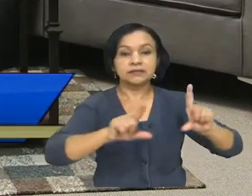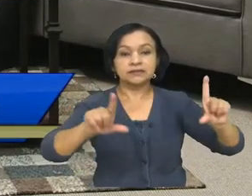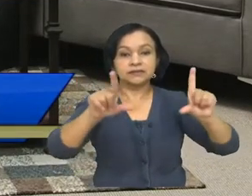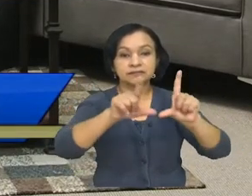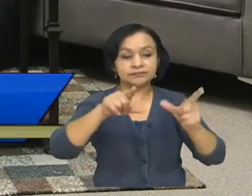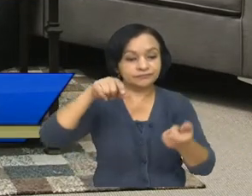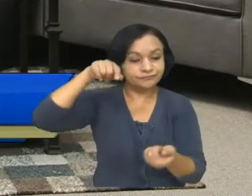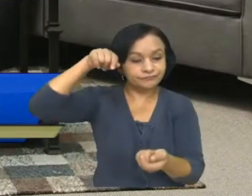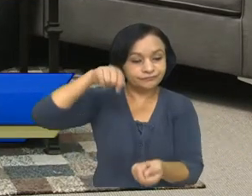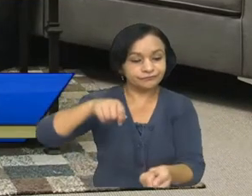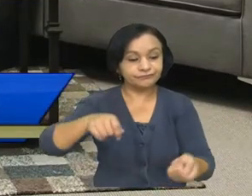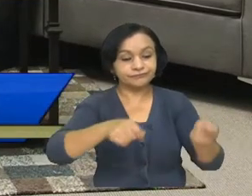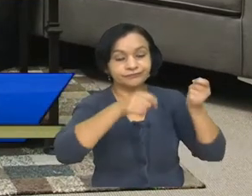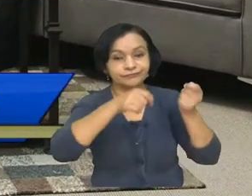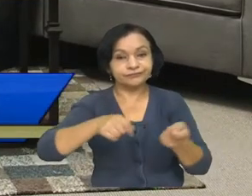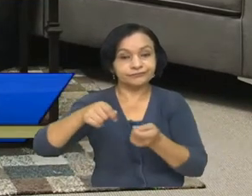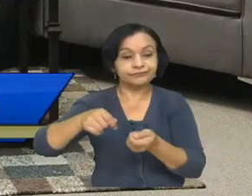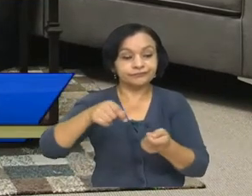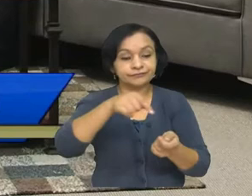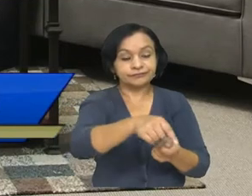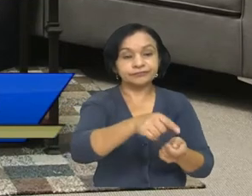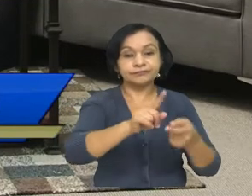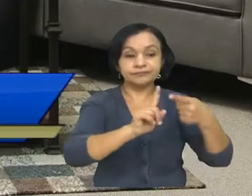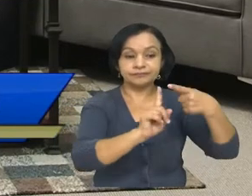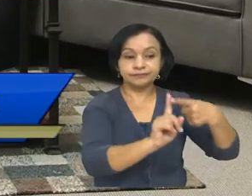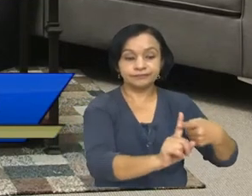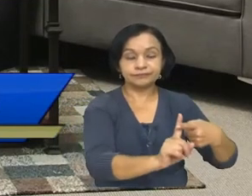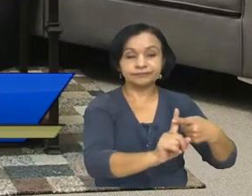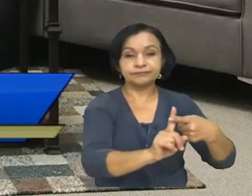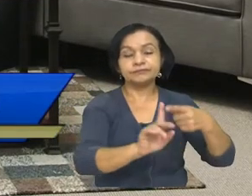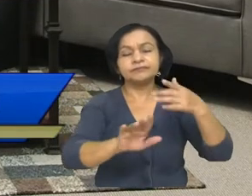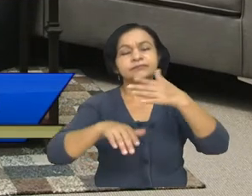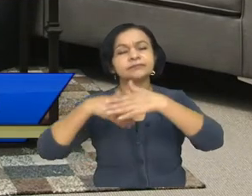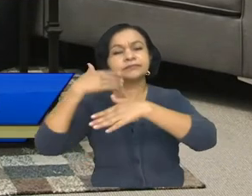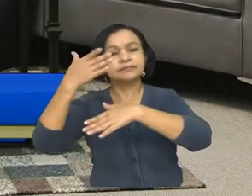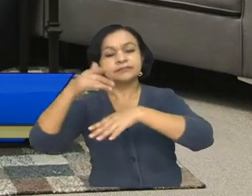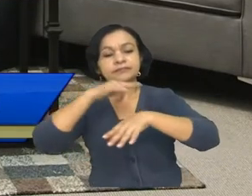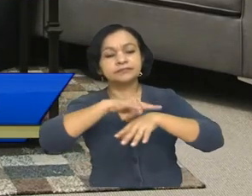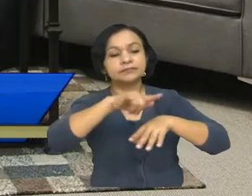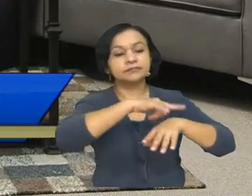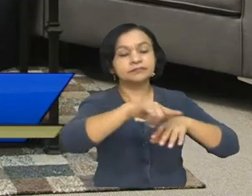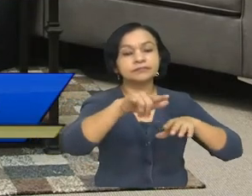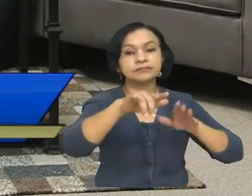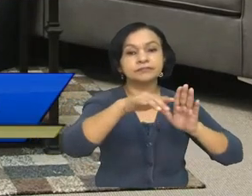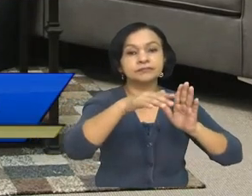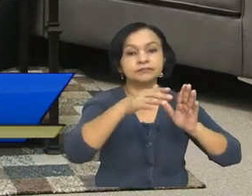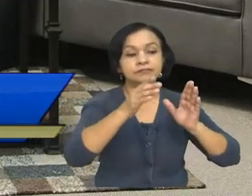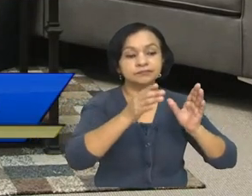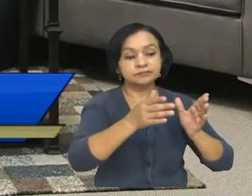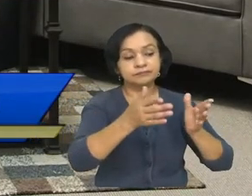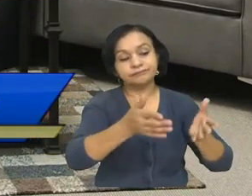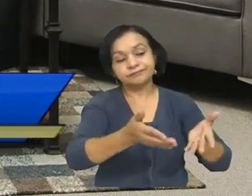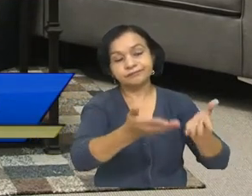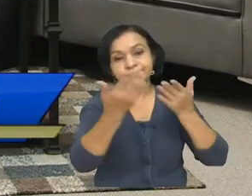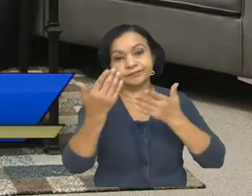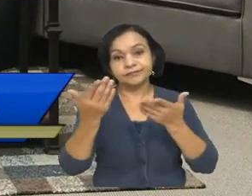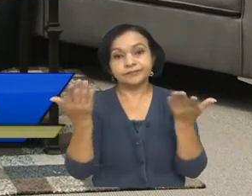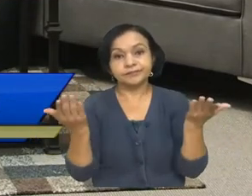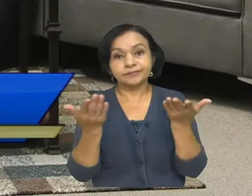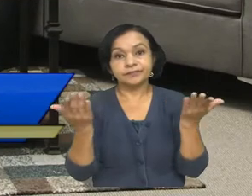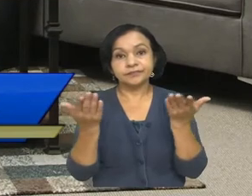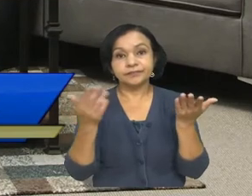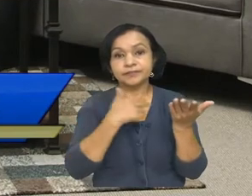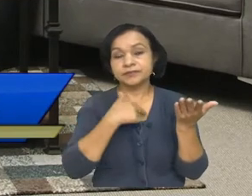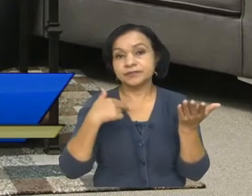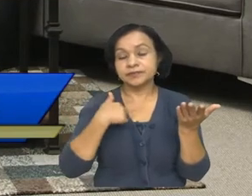claro. A medida de lo posible, y después se llegaron a buscar los cuerpos. Pero pues la dimensión así de cómo iba